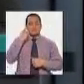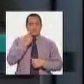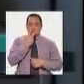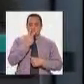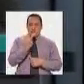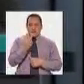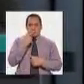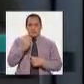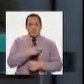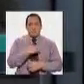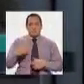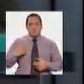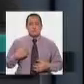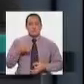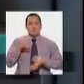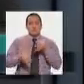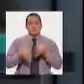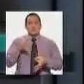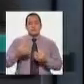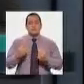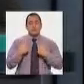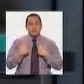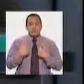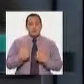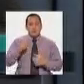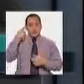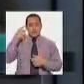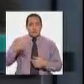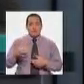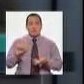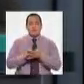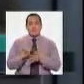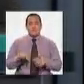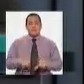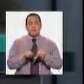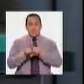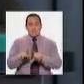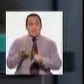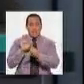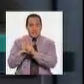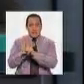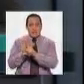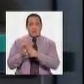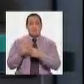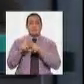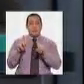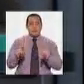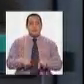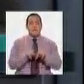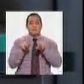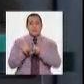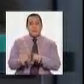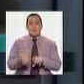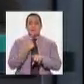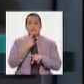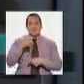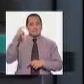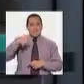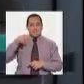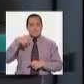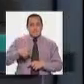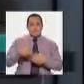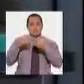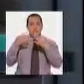del ministro de Justicia y Derechos Humanos. Por eso que considero que no solo es legal, sino es adecuado y